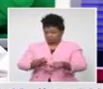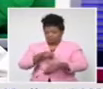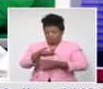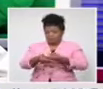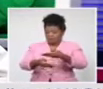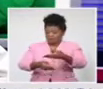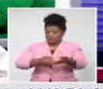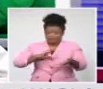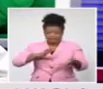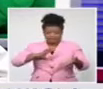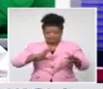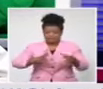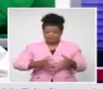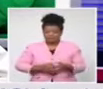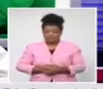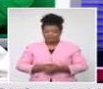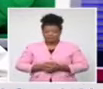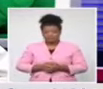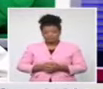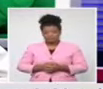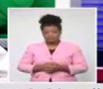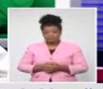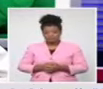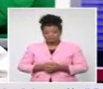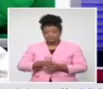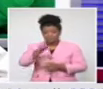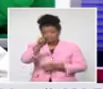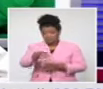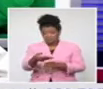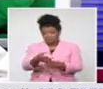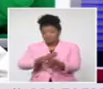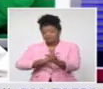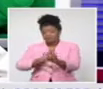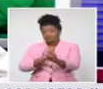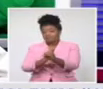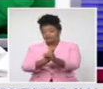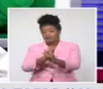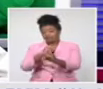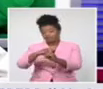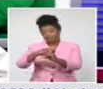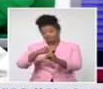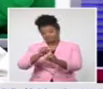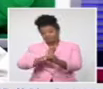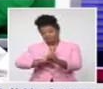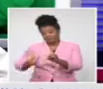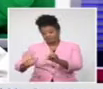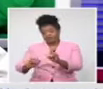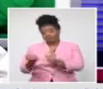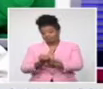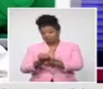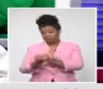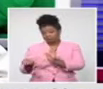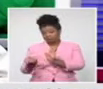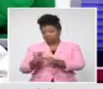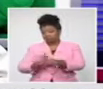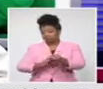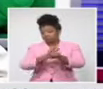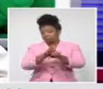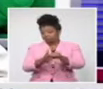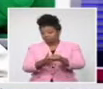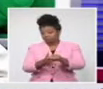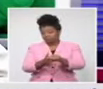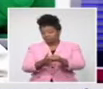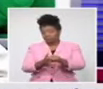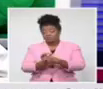complicada. Paciente contacto de un caso positivo, que ya previamente había sido diagnosticado,